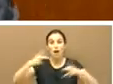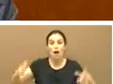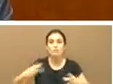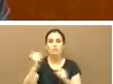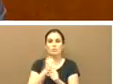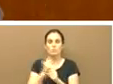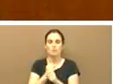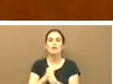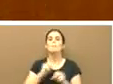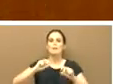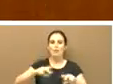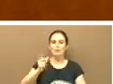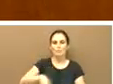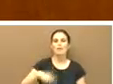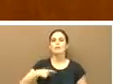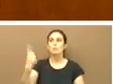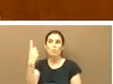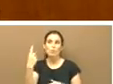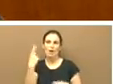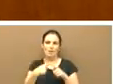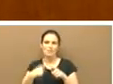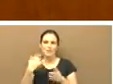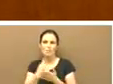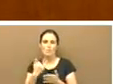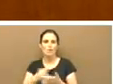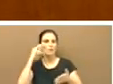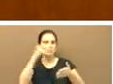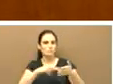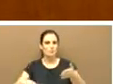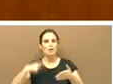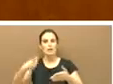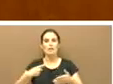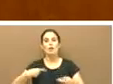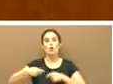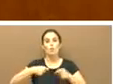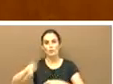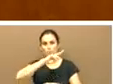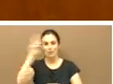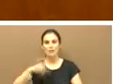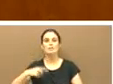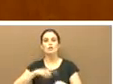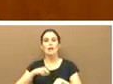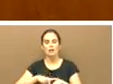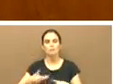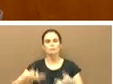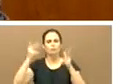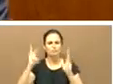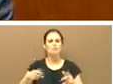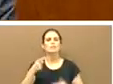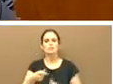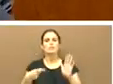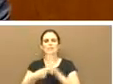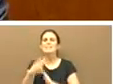muestra un botón, le recomiendo la lectura del estudio del impacto en el comercio madrileño de la nueva ley de horarios comerciales, que analiza los